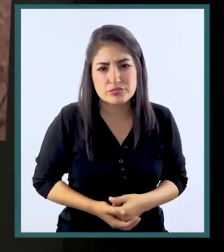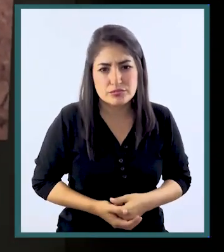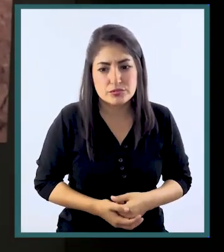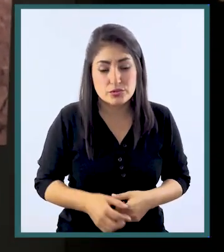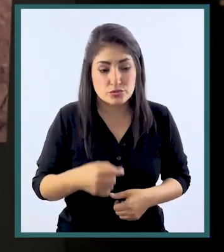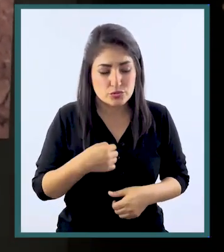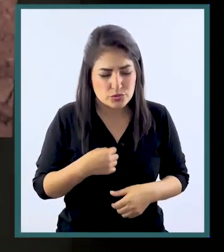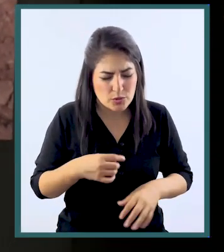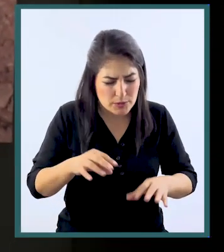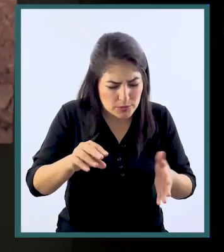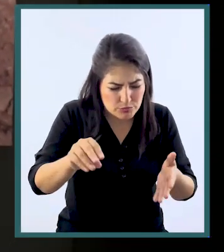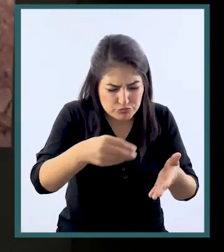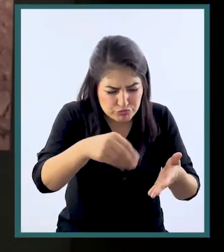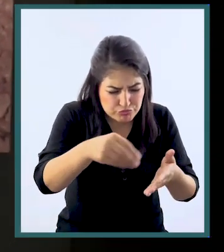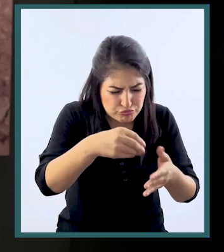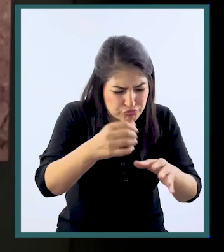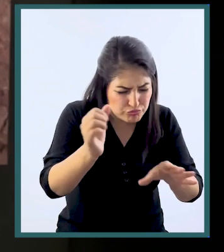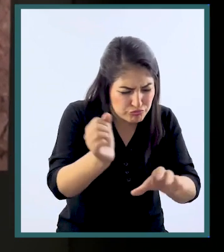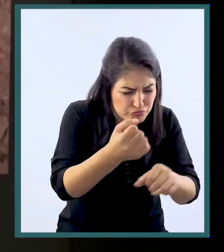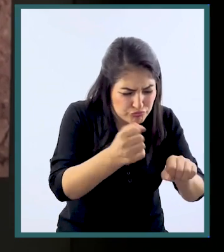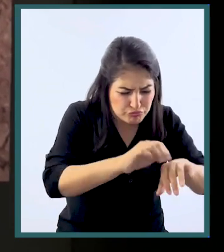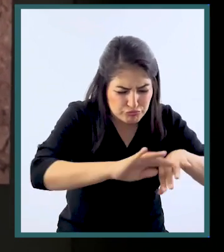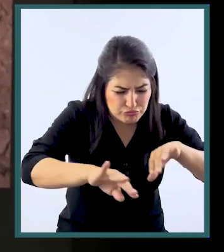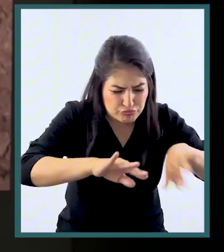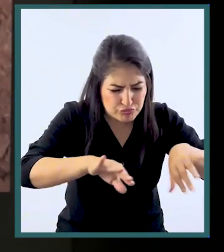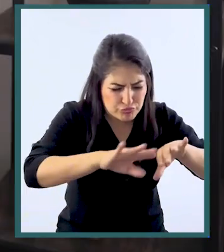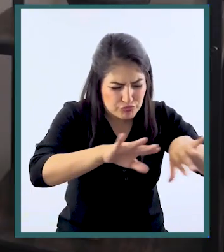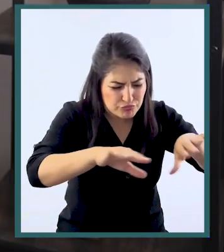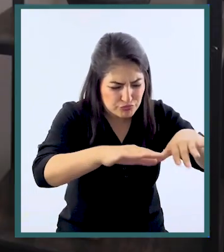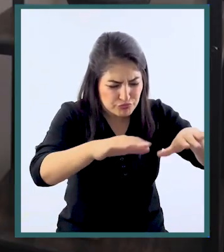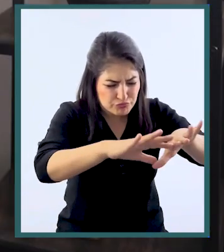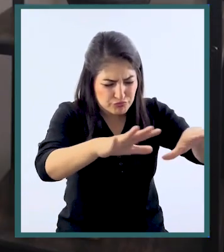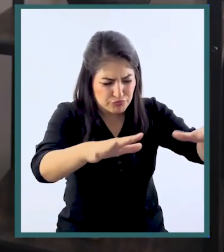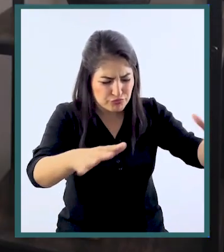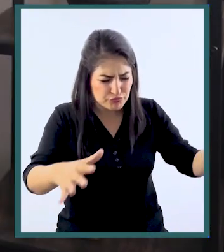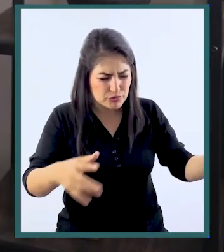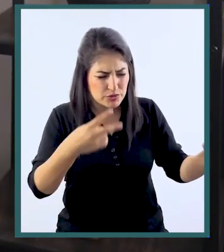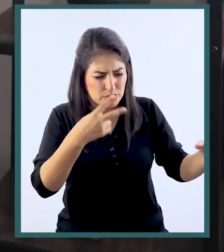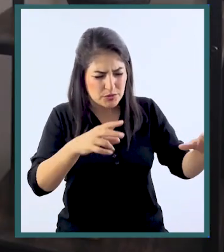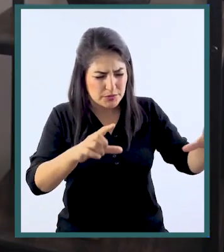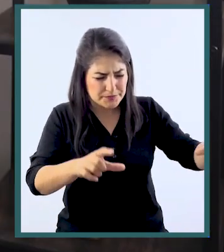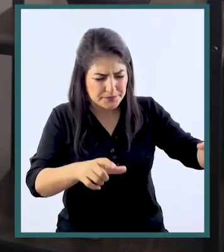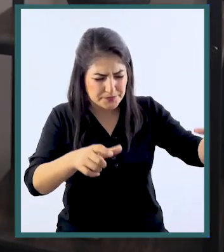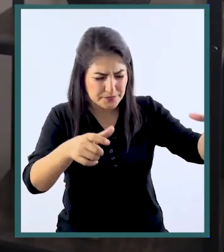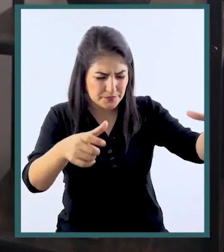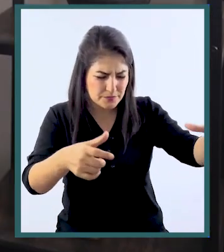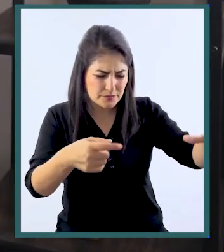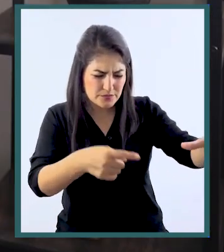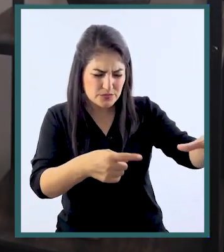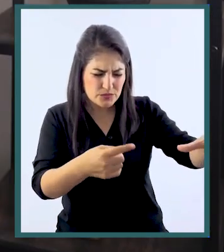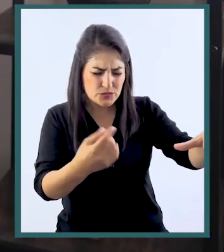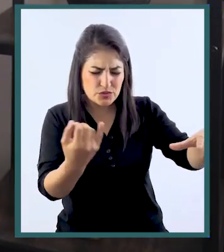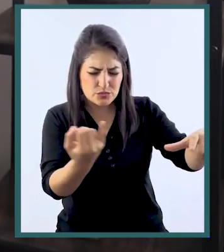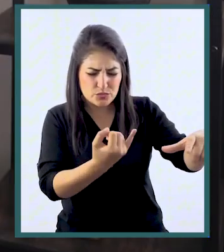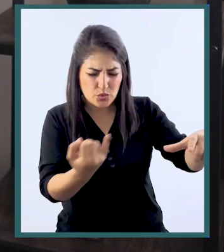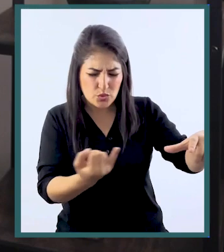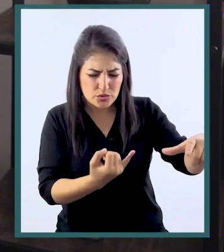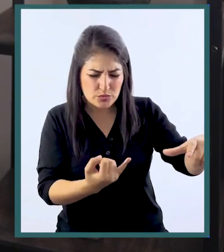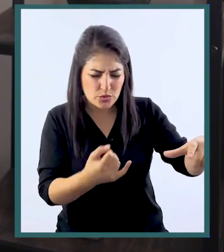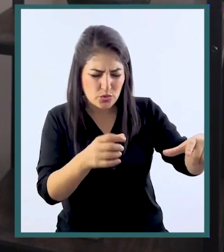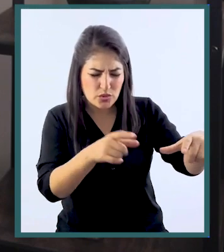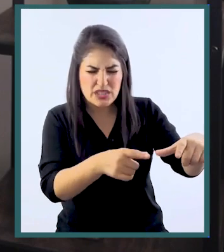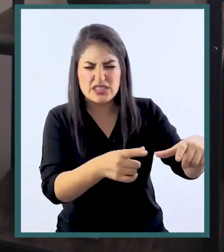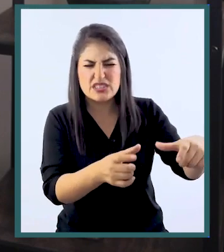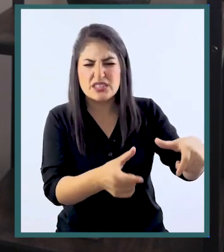limpiando la superficie del fardo funerario, lo primero que aparece es esta imagen miniaturista de